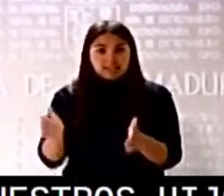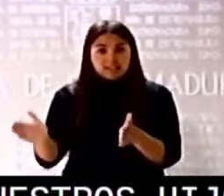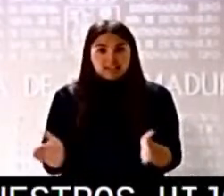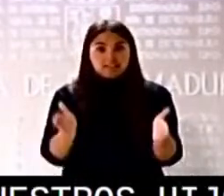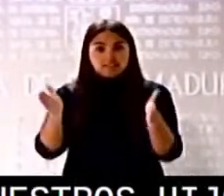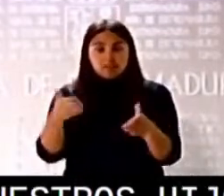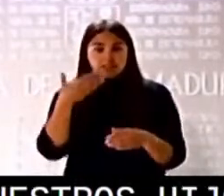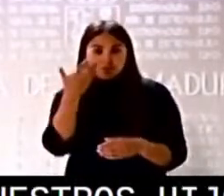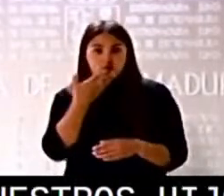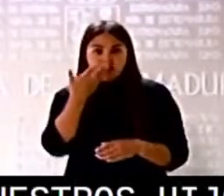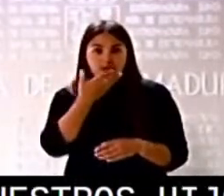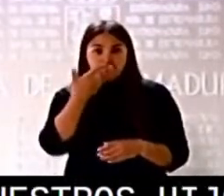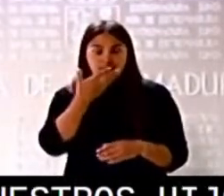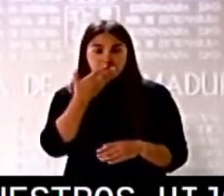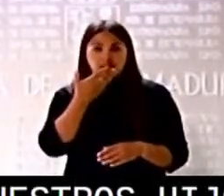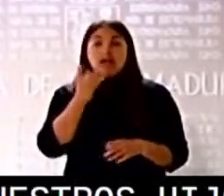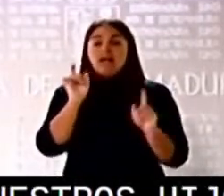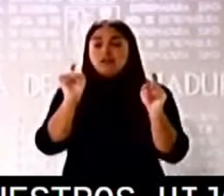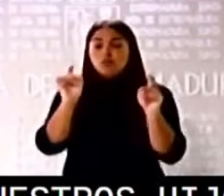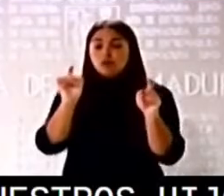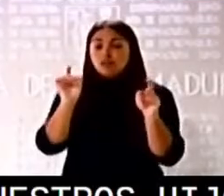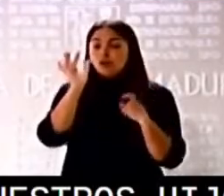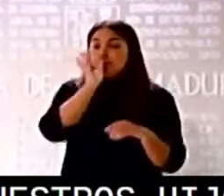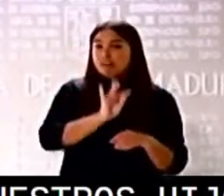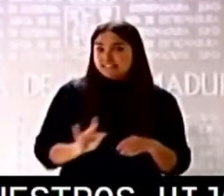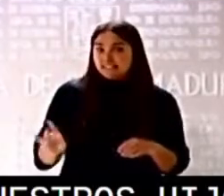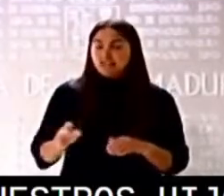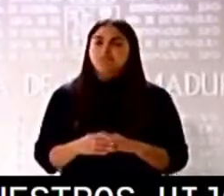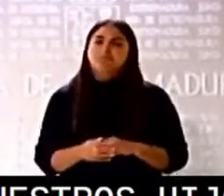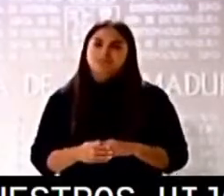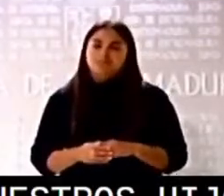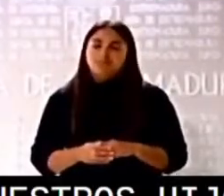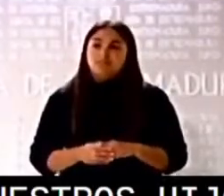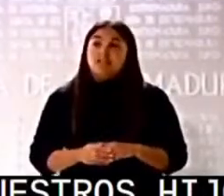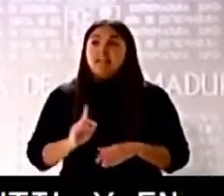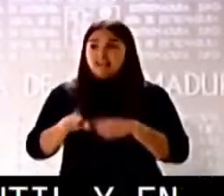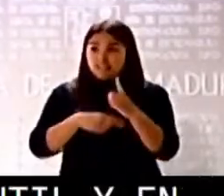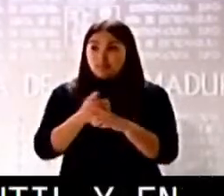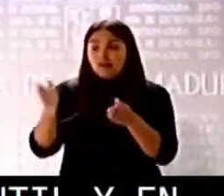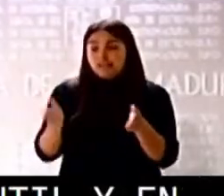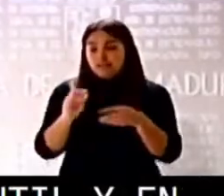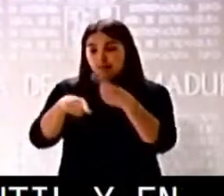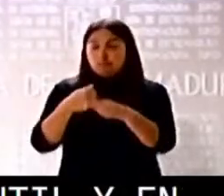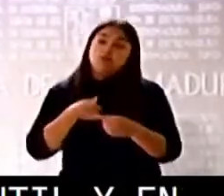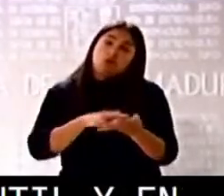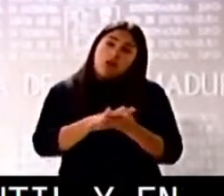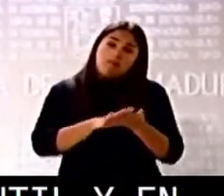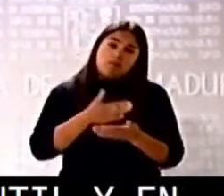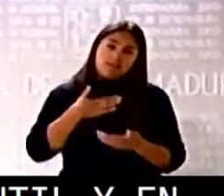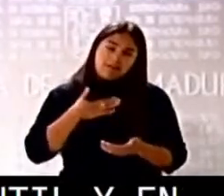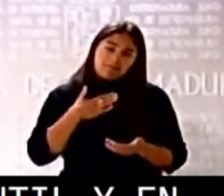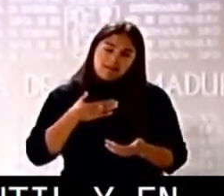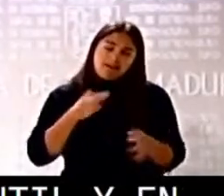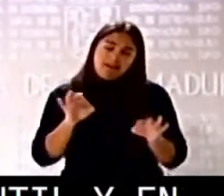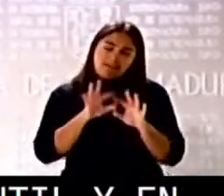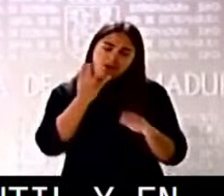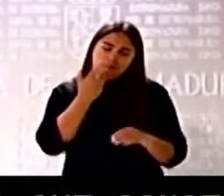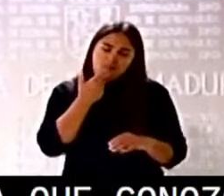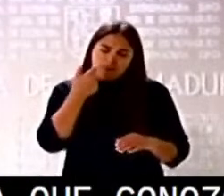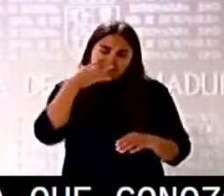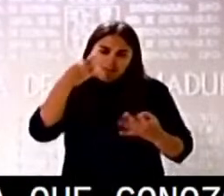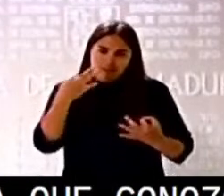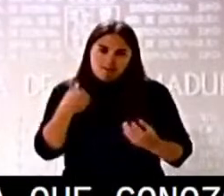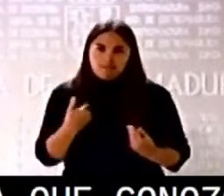etapa escolar en educación infantil y en etapas posteriores. Yo hablo de la que conozco en mi